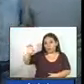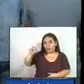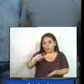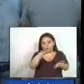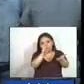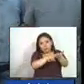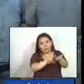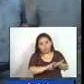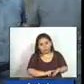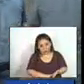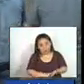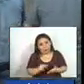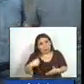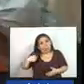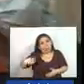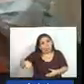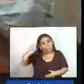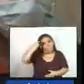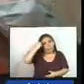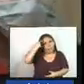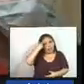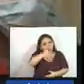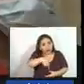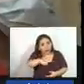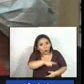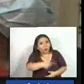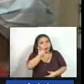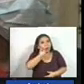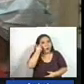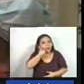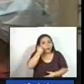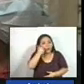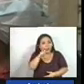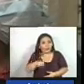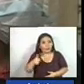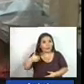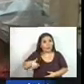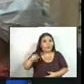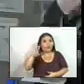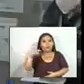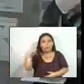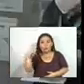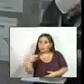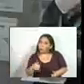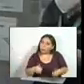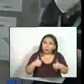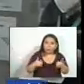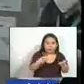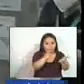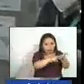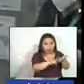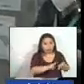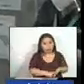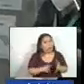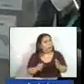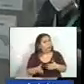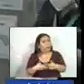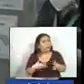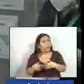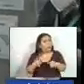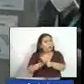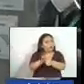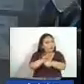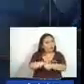Registro Nacional consideran que el dato de los jóvenes preenrolados este 2020 es muy bueno, pese a la pandemia del COVID